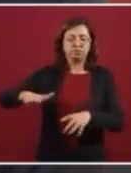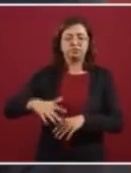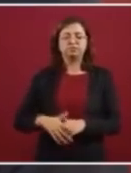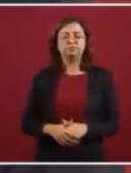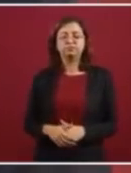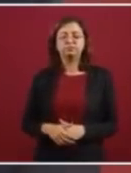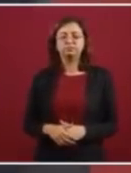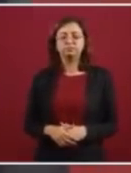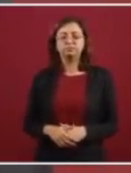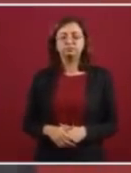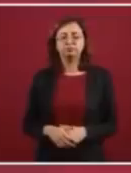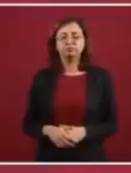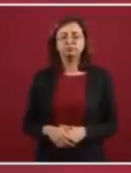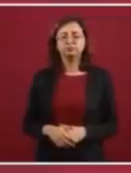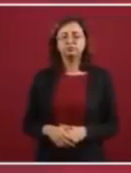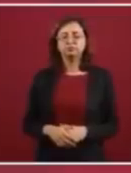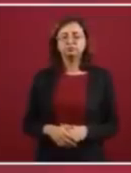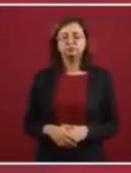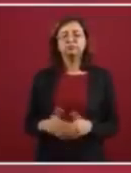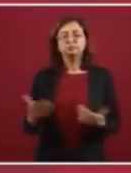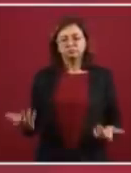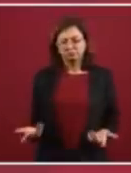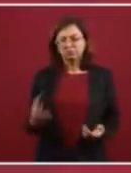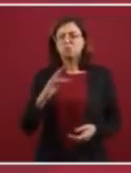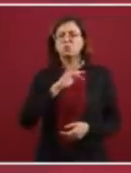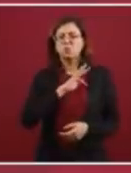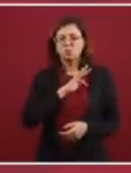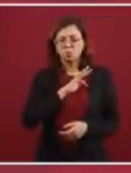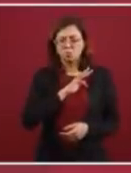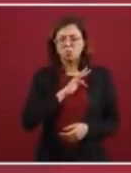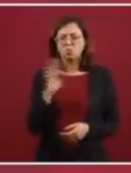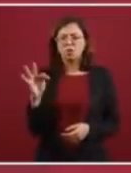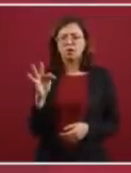sin descartar que participe